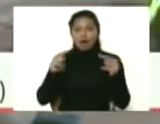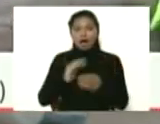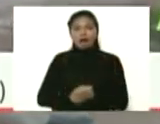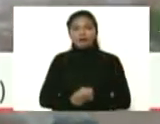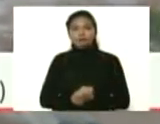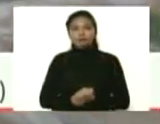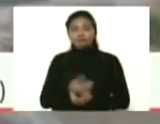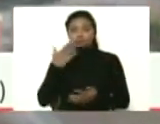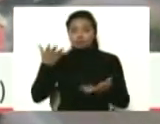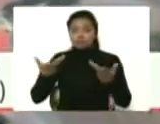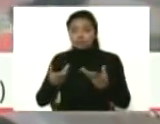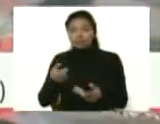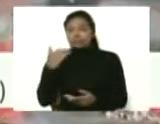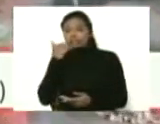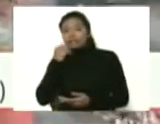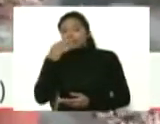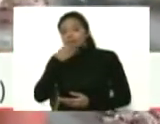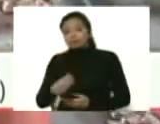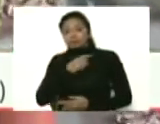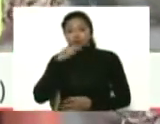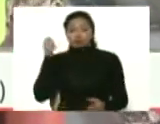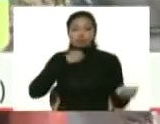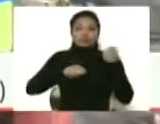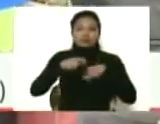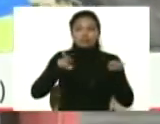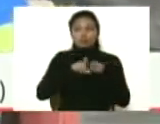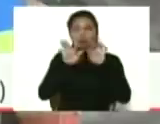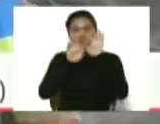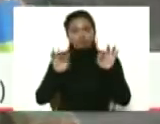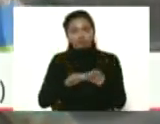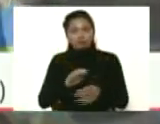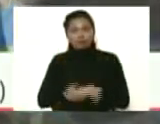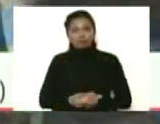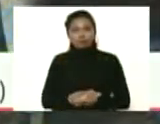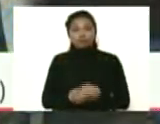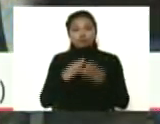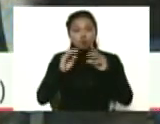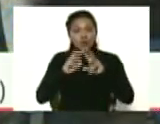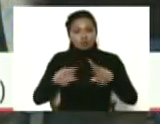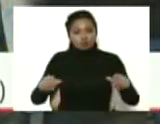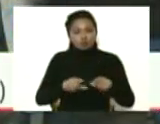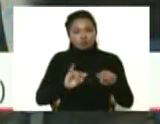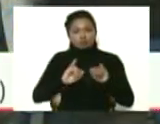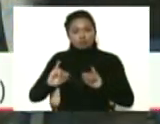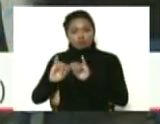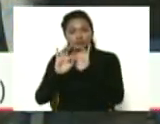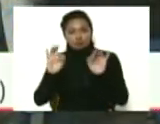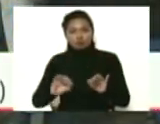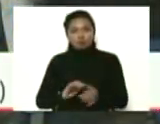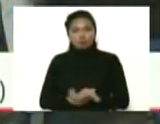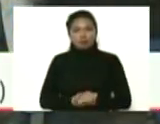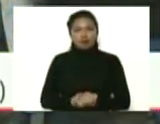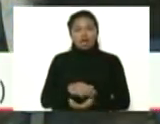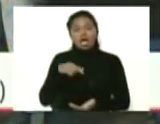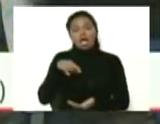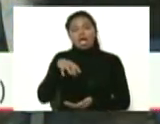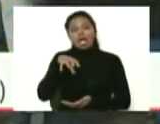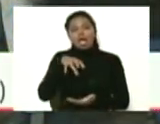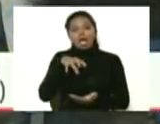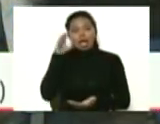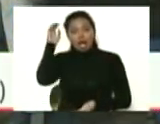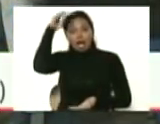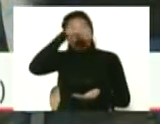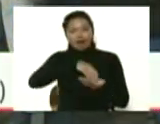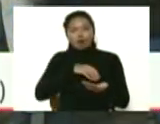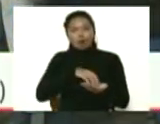estas venideras Navidades nosotros nos encontramos en defensa de todo lo que es el territorio, en Aragua, en Carabobo y en